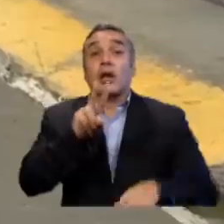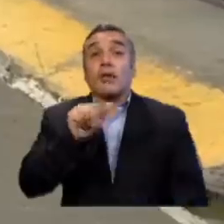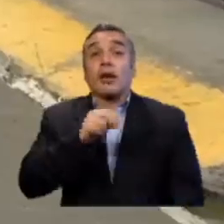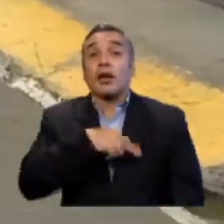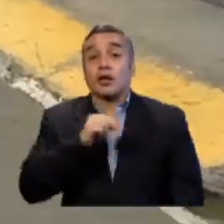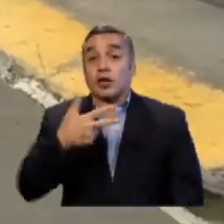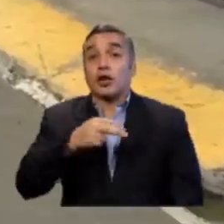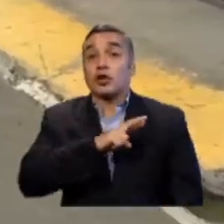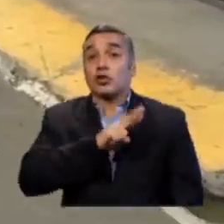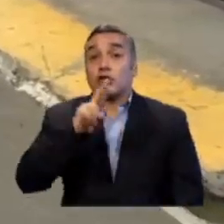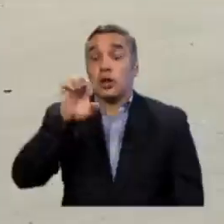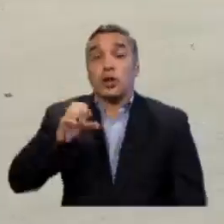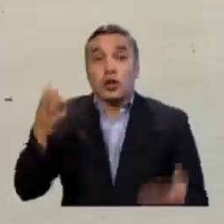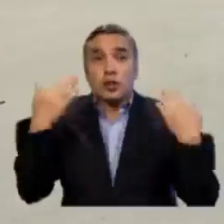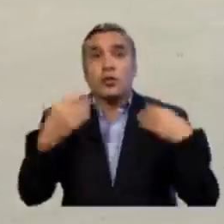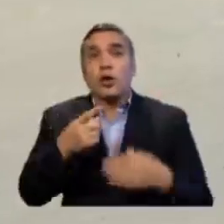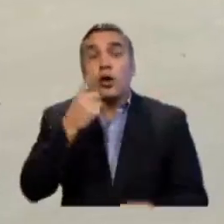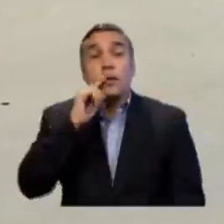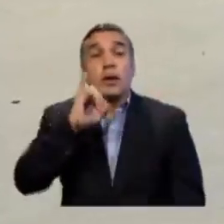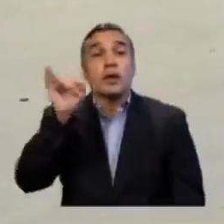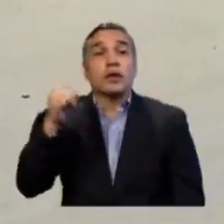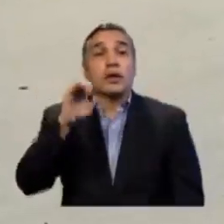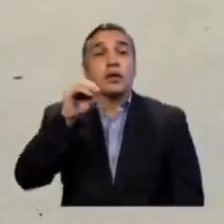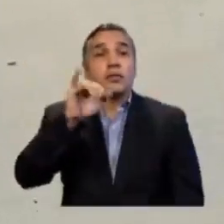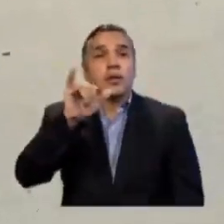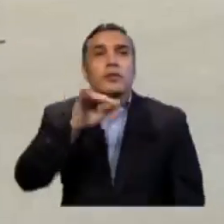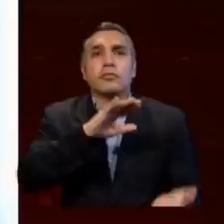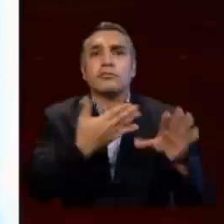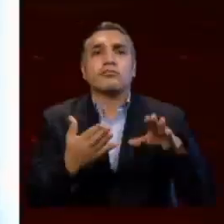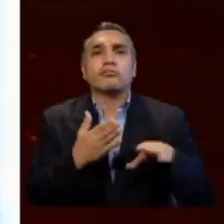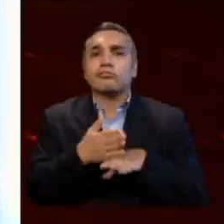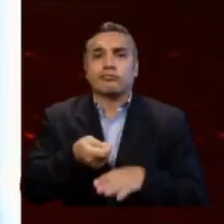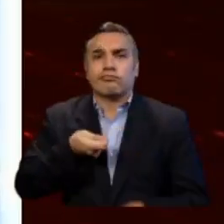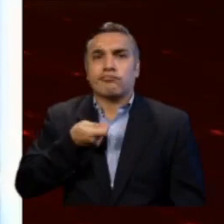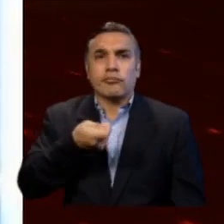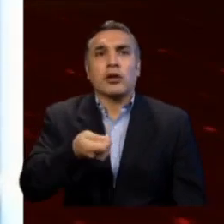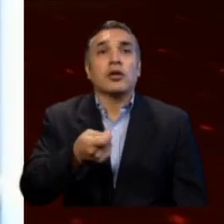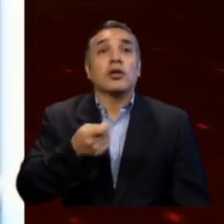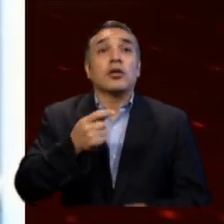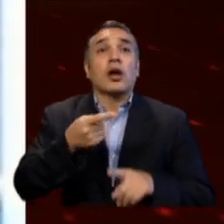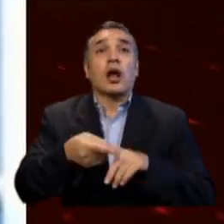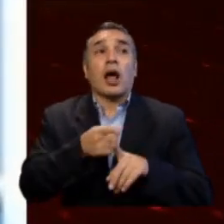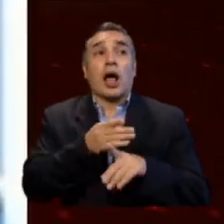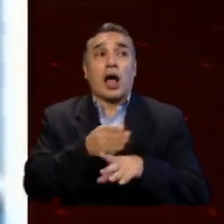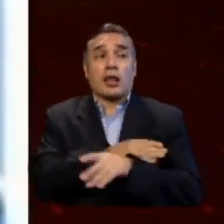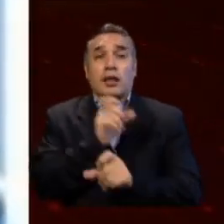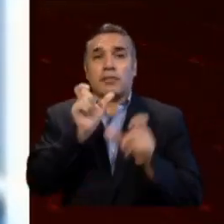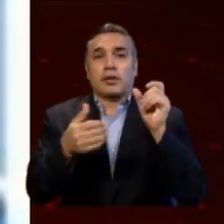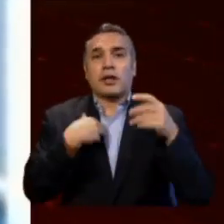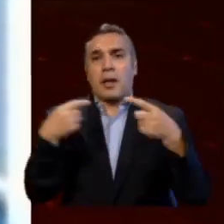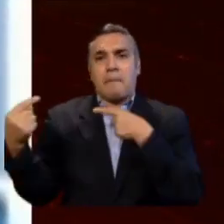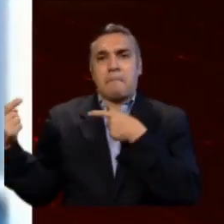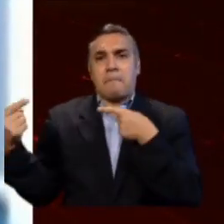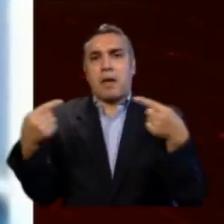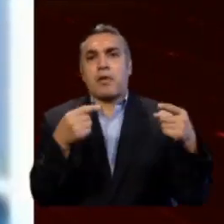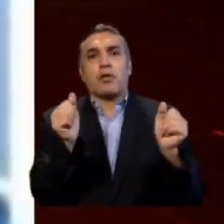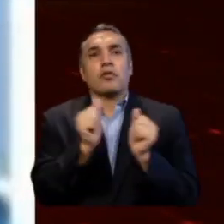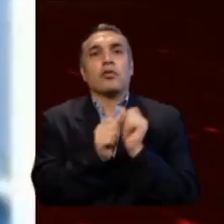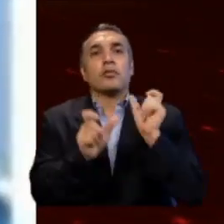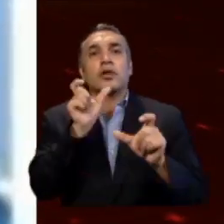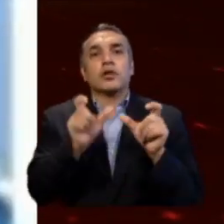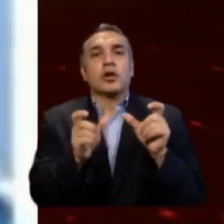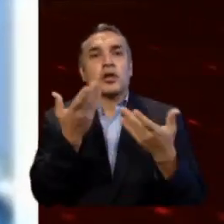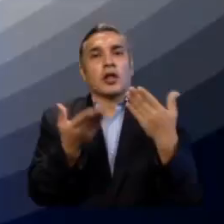de Guayaquil, Jimmy Orly Prado Ayoví fue asesinado con un arma blanca. Horas antes, la víctima había tenido una discusión con los